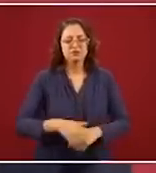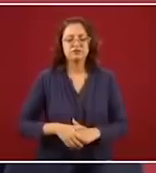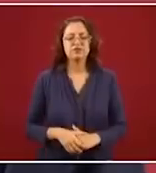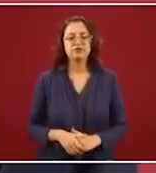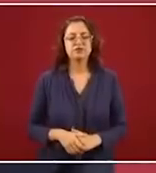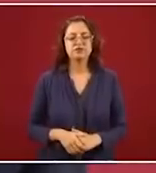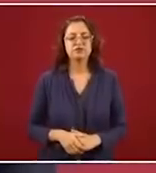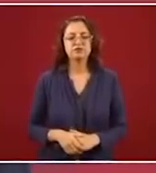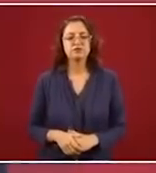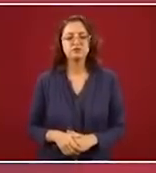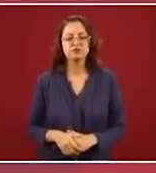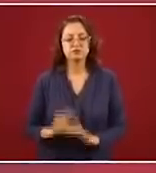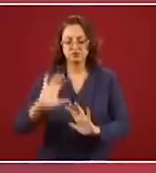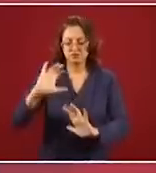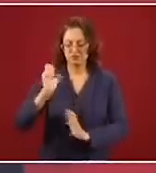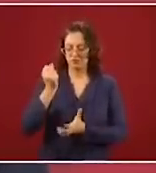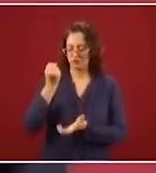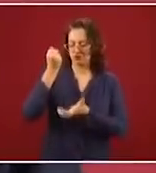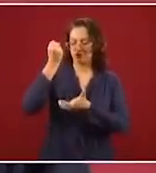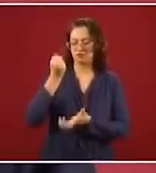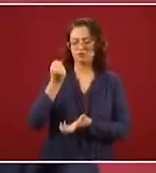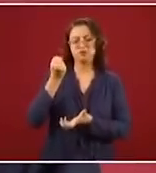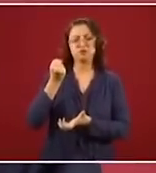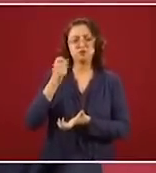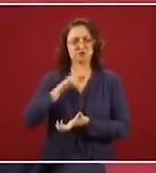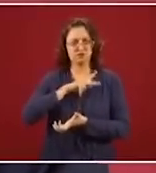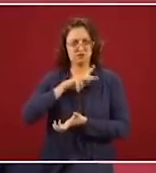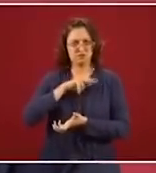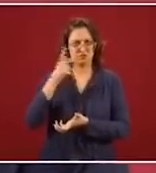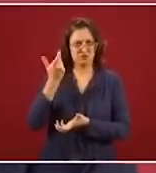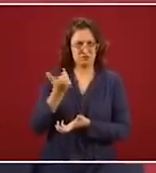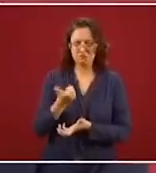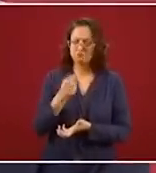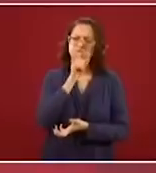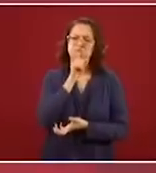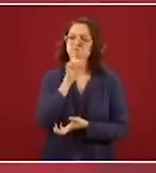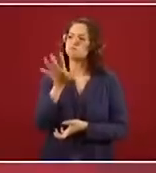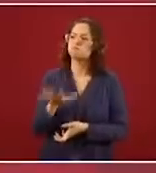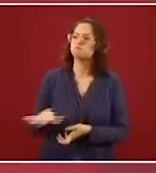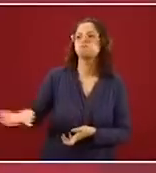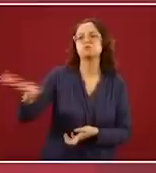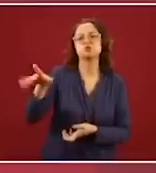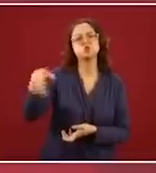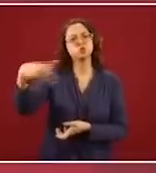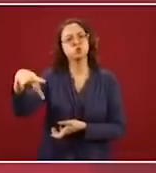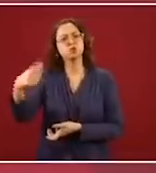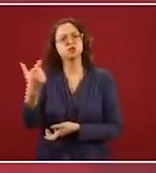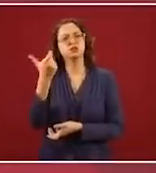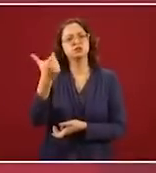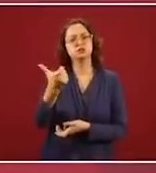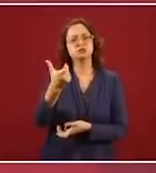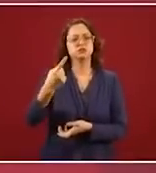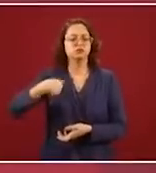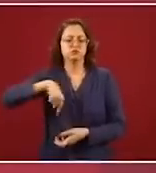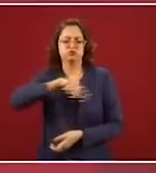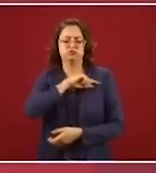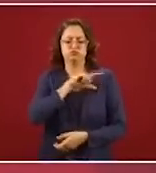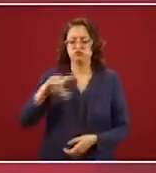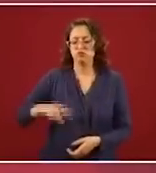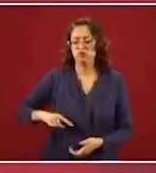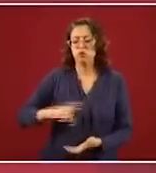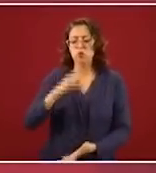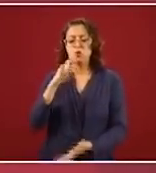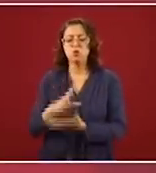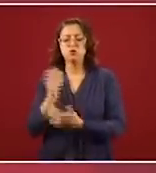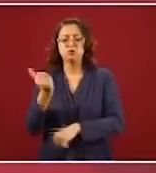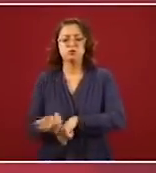El presupuesto es dinero del pueblo. Nosotros somos simplemente administradores de los dineros del pueblo y tenemos que actuar con